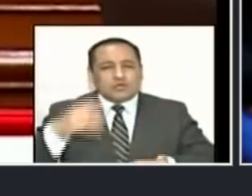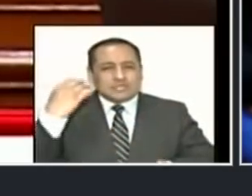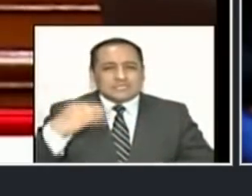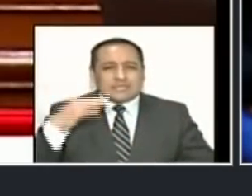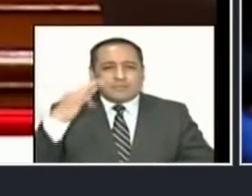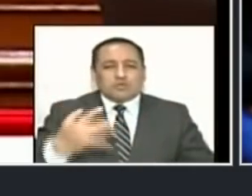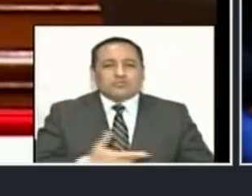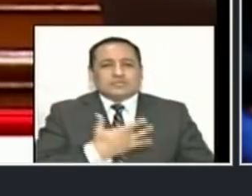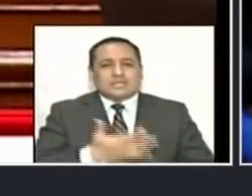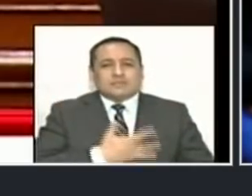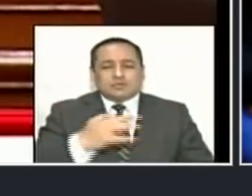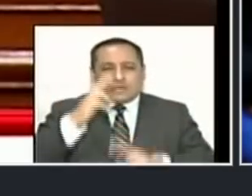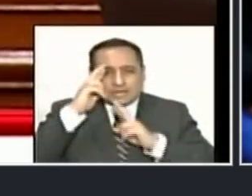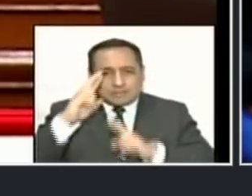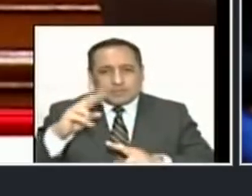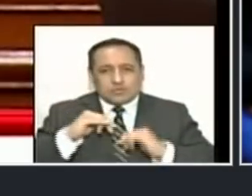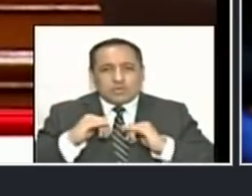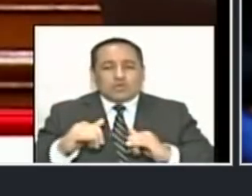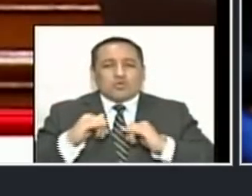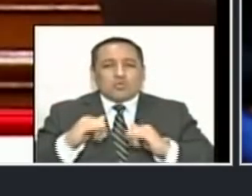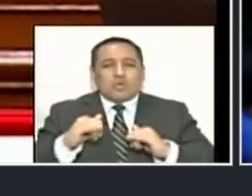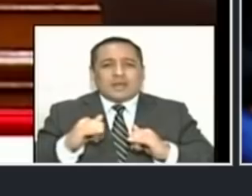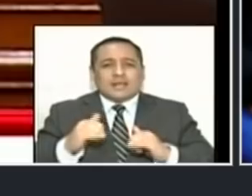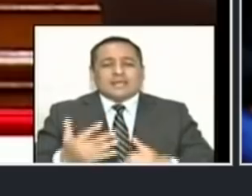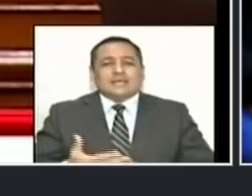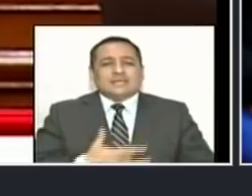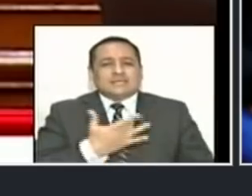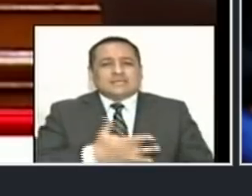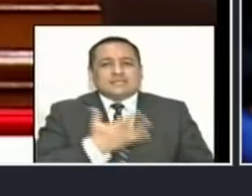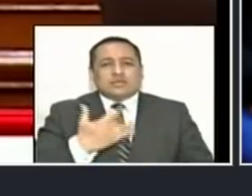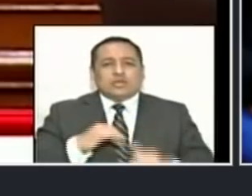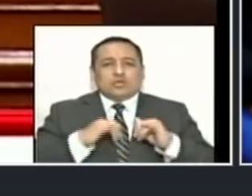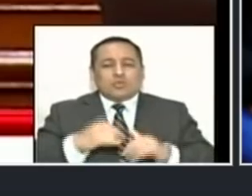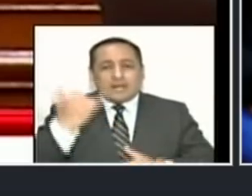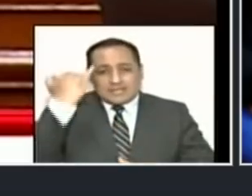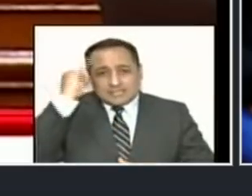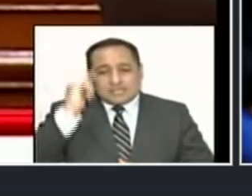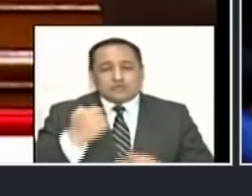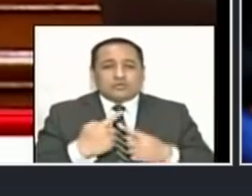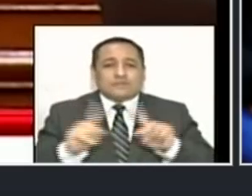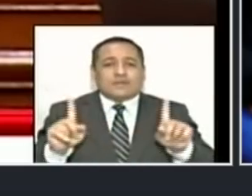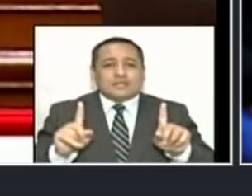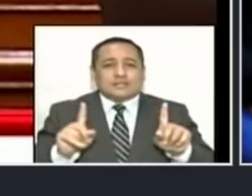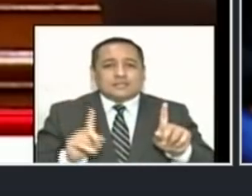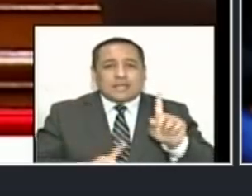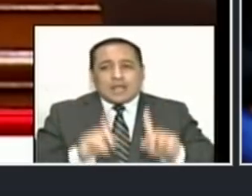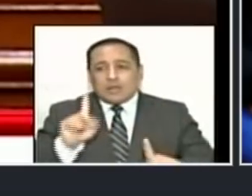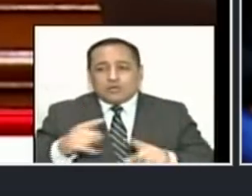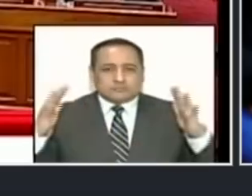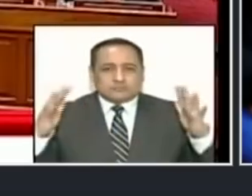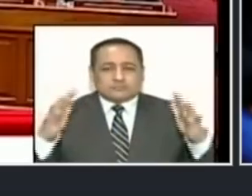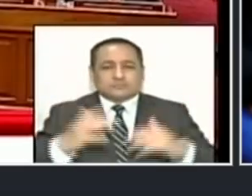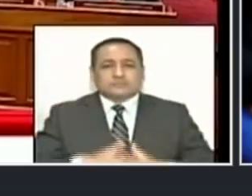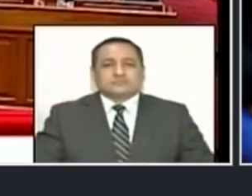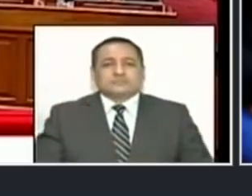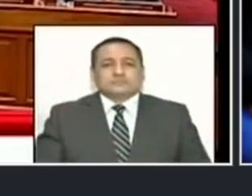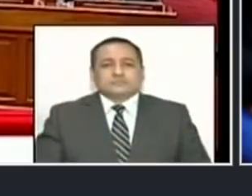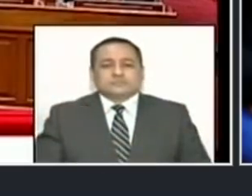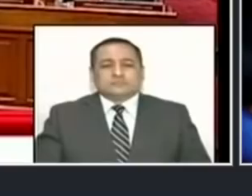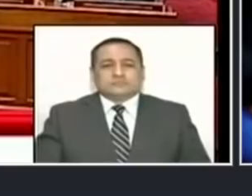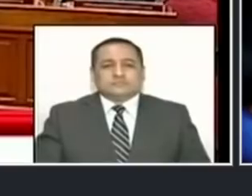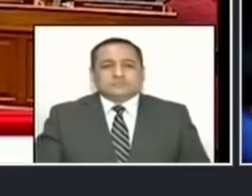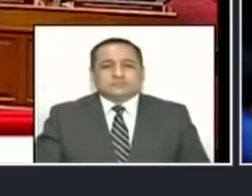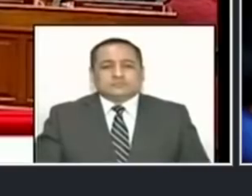lo aprobado en la cámara baja, eso te permite menos leyes, digamos, que no tengan sustento o que no se